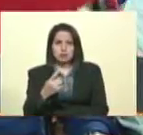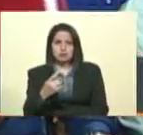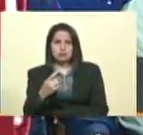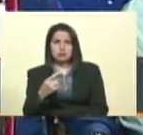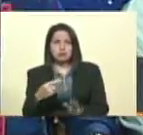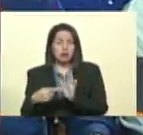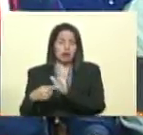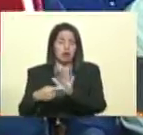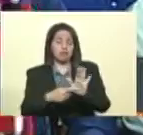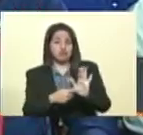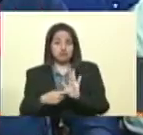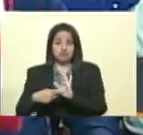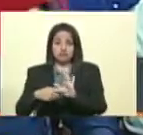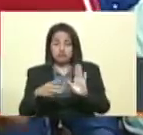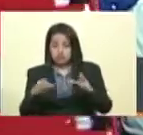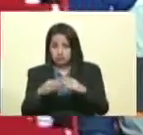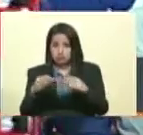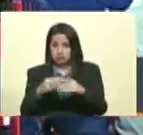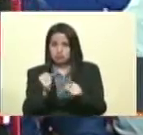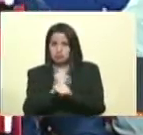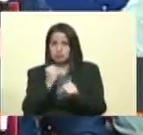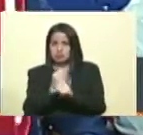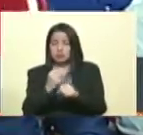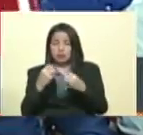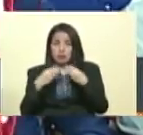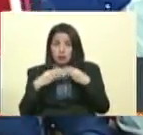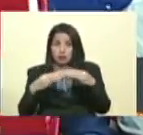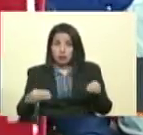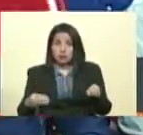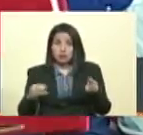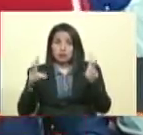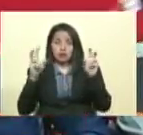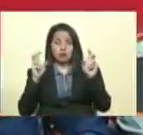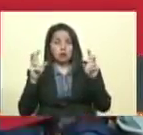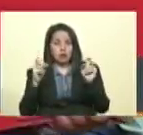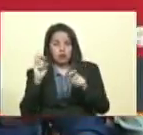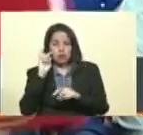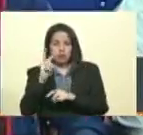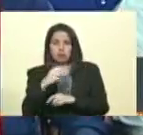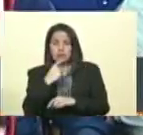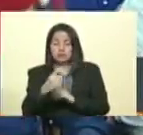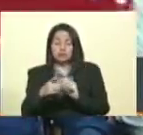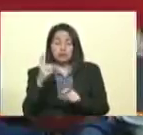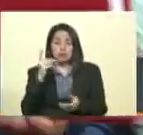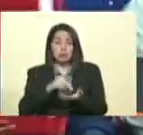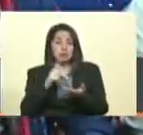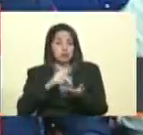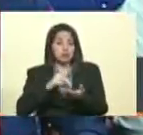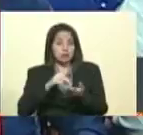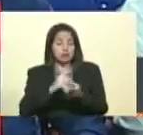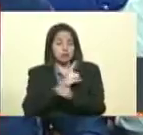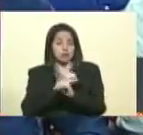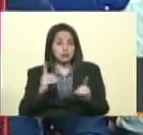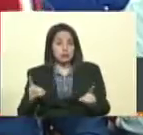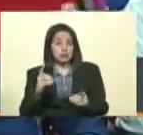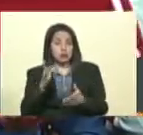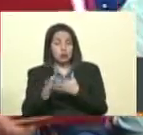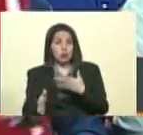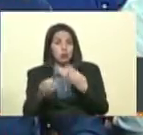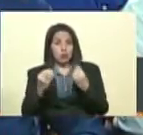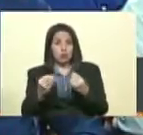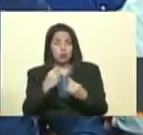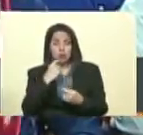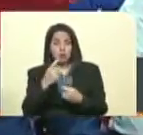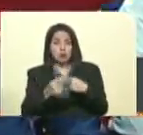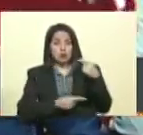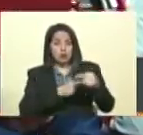representatividad de los sindicatos, y hay que abrirse a la nueva visión sindical que nos señala que debe ser participativo y protagonista, como nos dijo nuestro presidente eterno Hugo Rafael